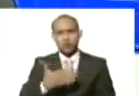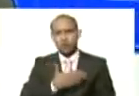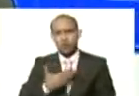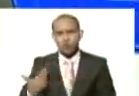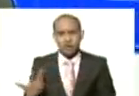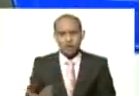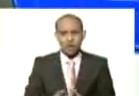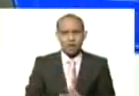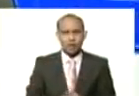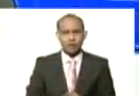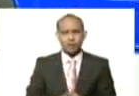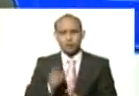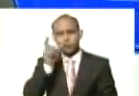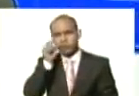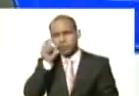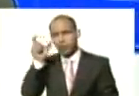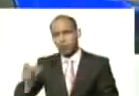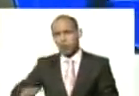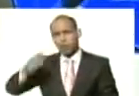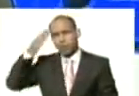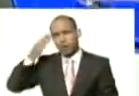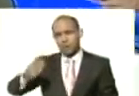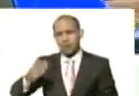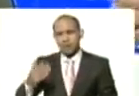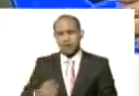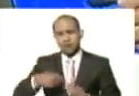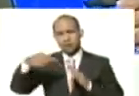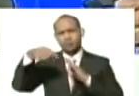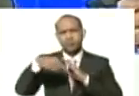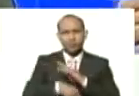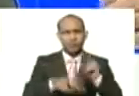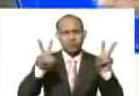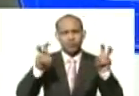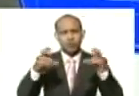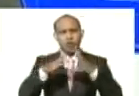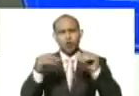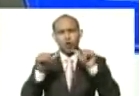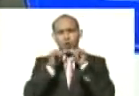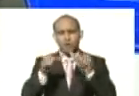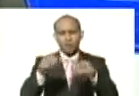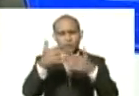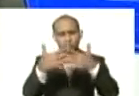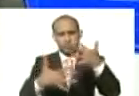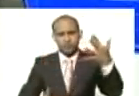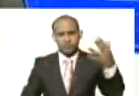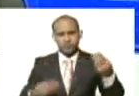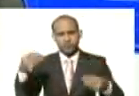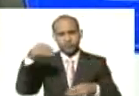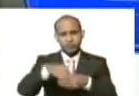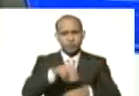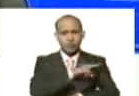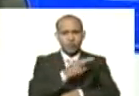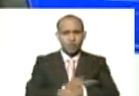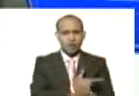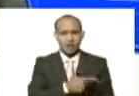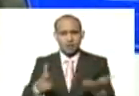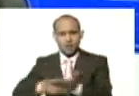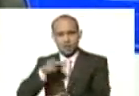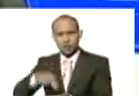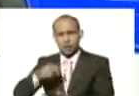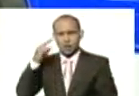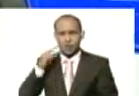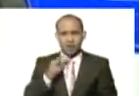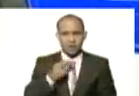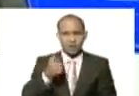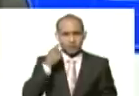el almirante en jefe le profundizara toda esta información a nuestra Fuerza Armada Nacional Bolivariana. Aquí